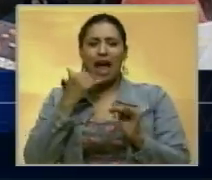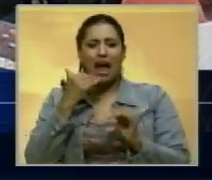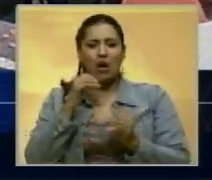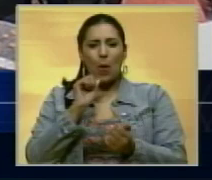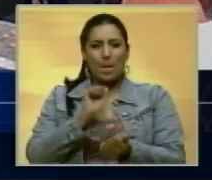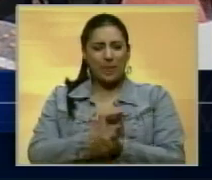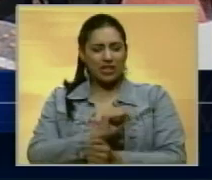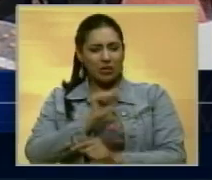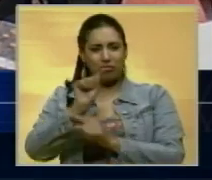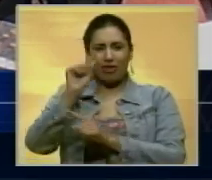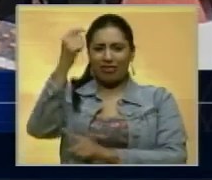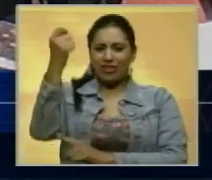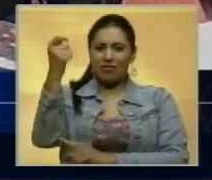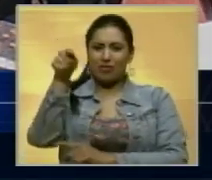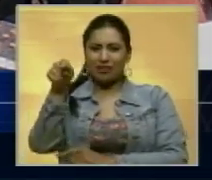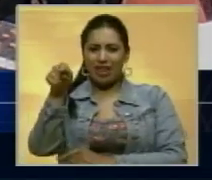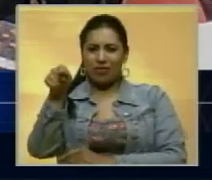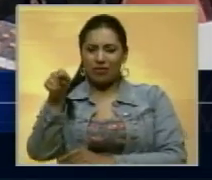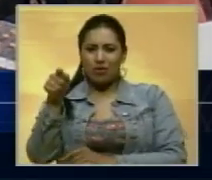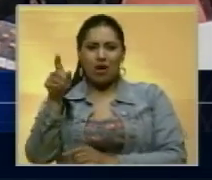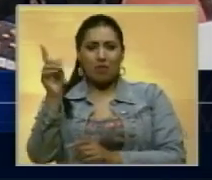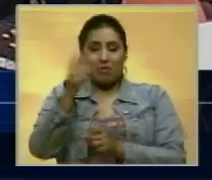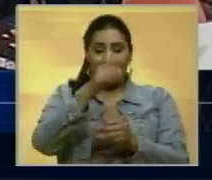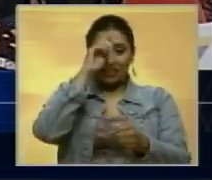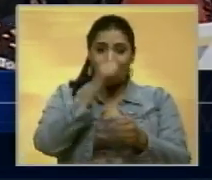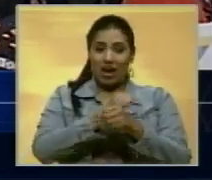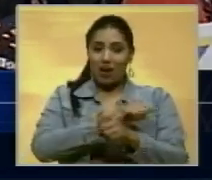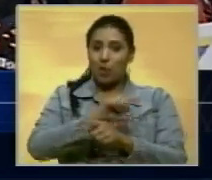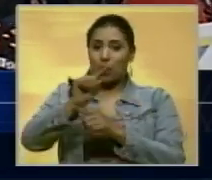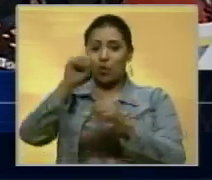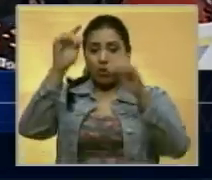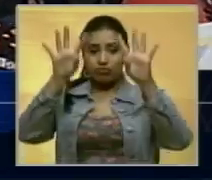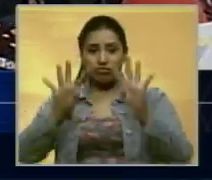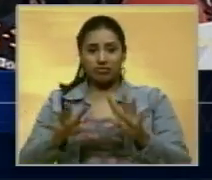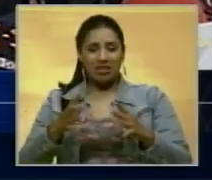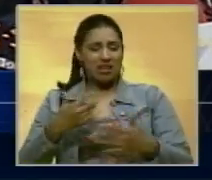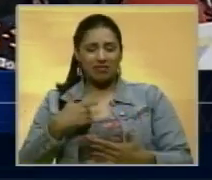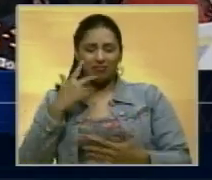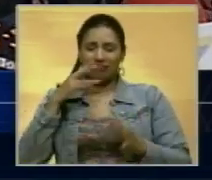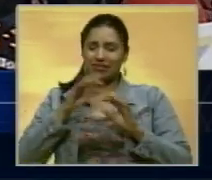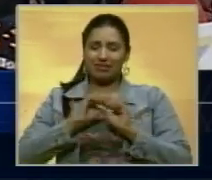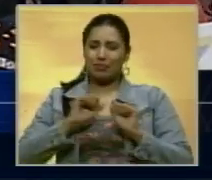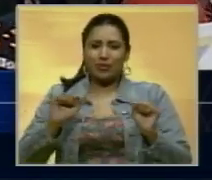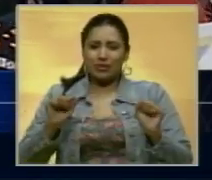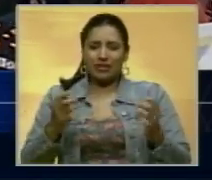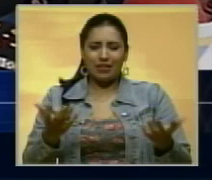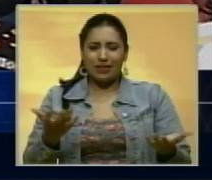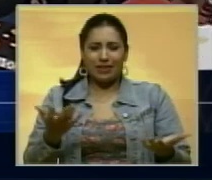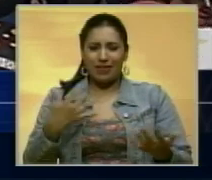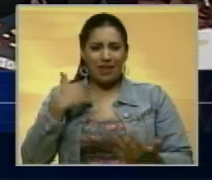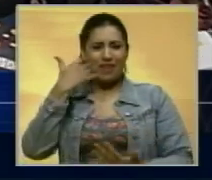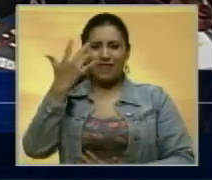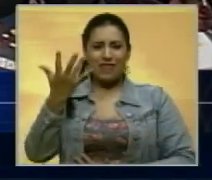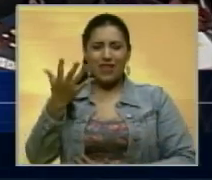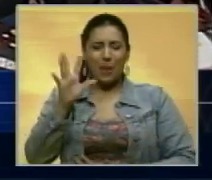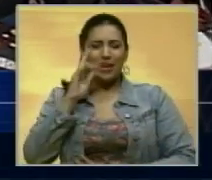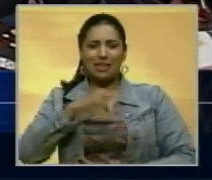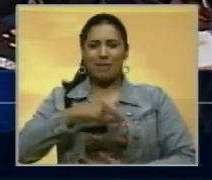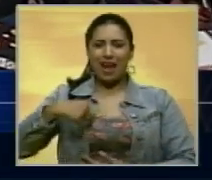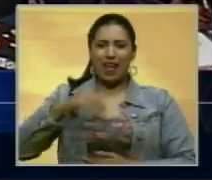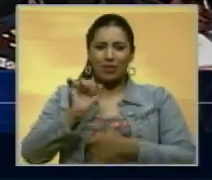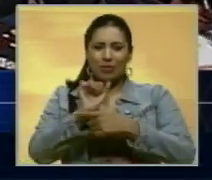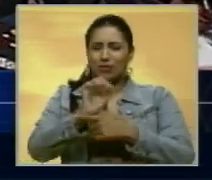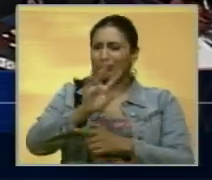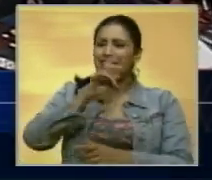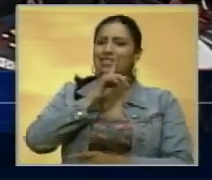con cárcel a los diputados que se van a incorporar o a diputados activos. A mí me parece un despropósito y además una fechoría.